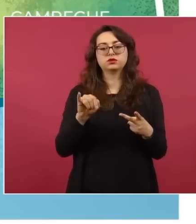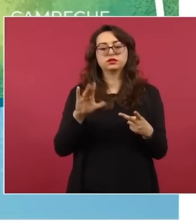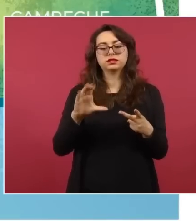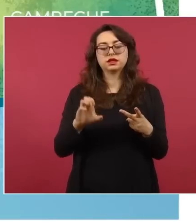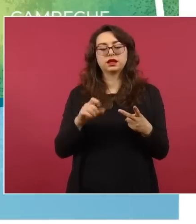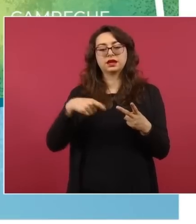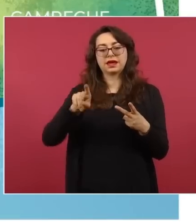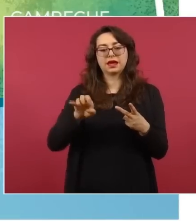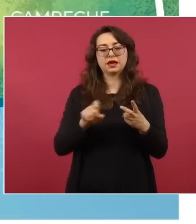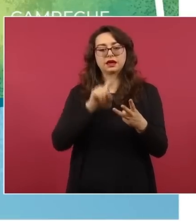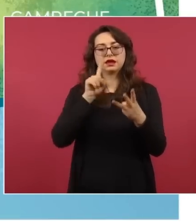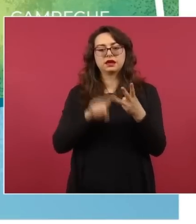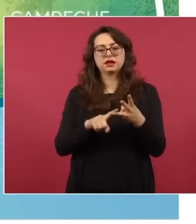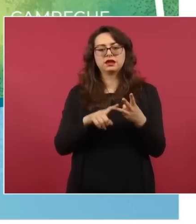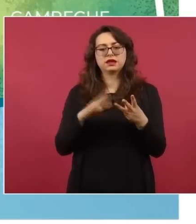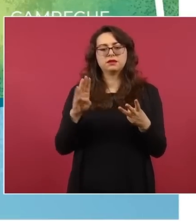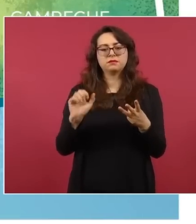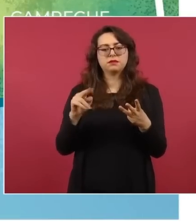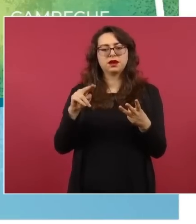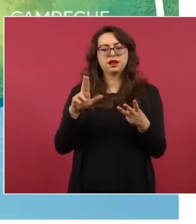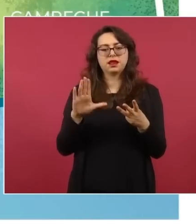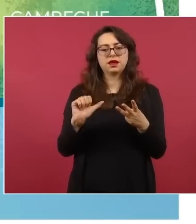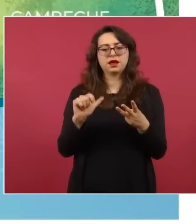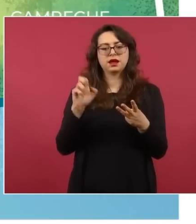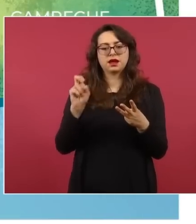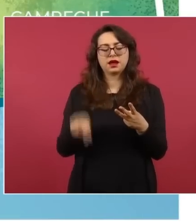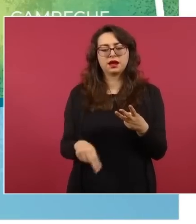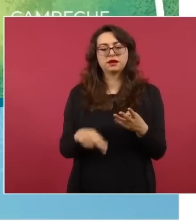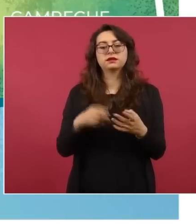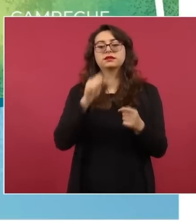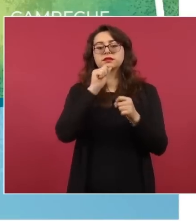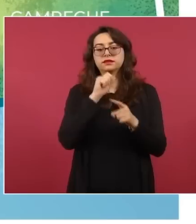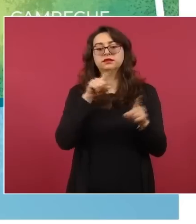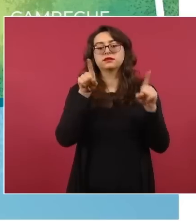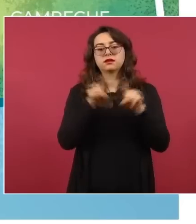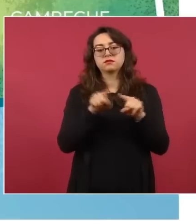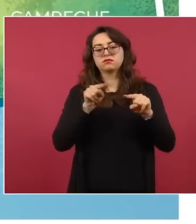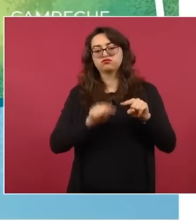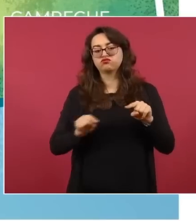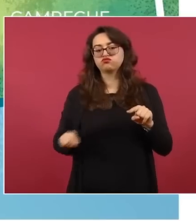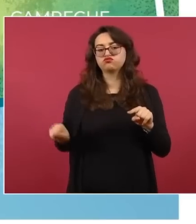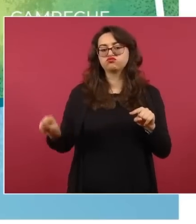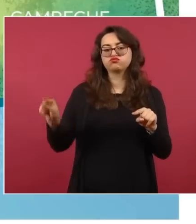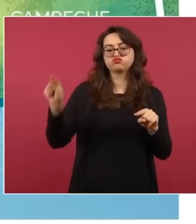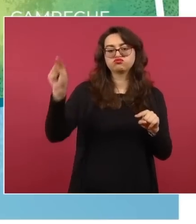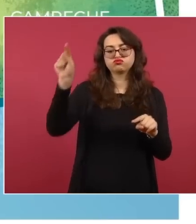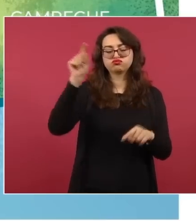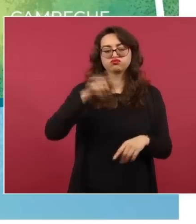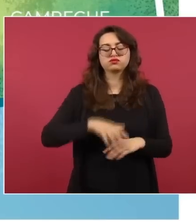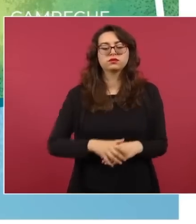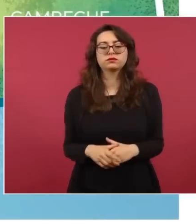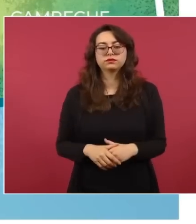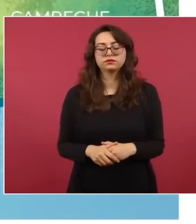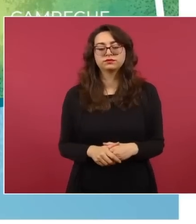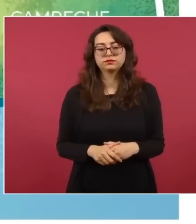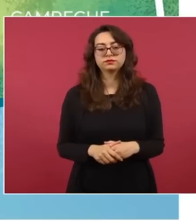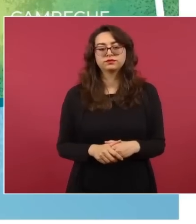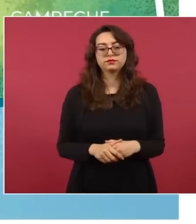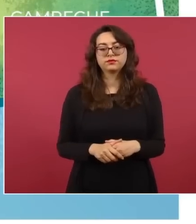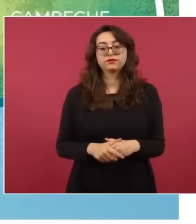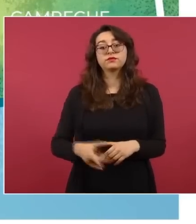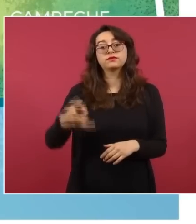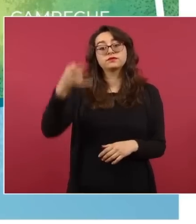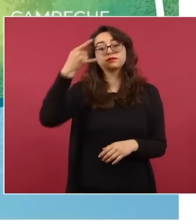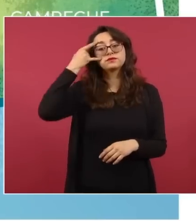paradero las estaciones de boca del Cerro El Triunfo Balancán y el paradero de Tenosique en Campeche